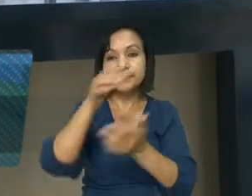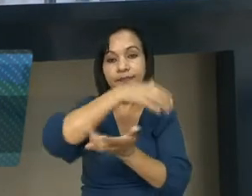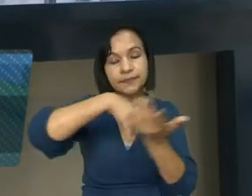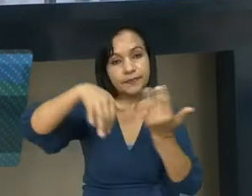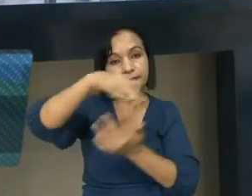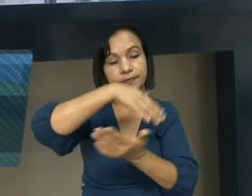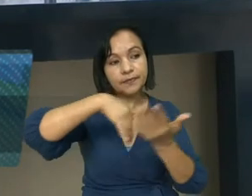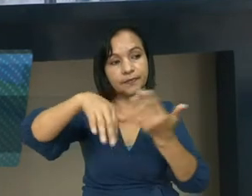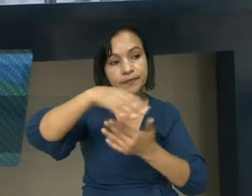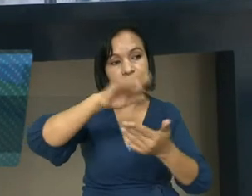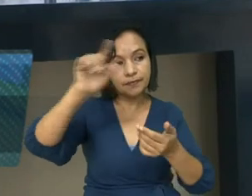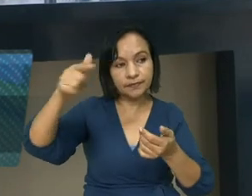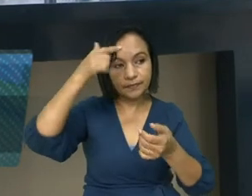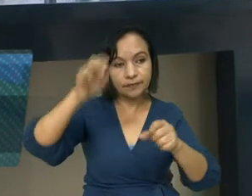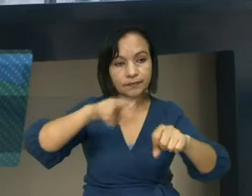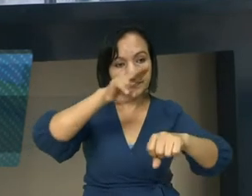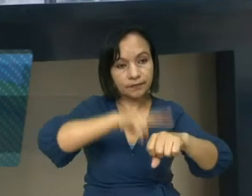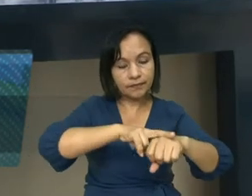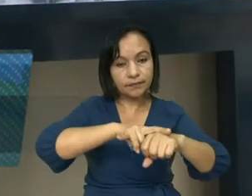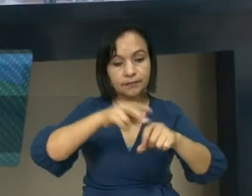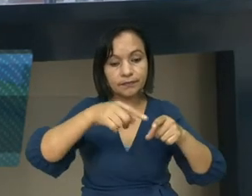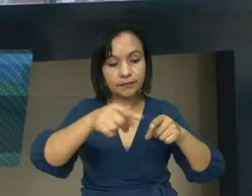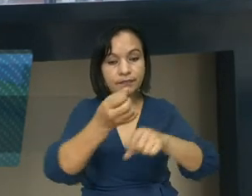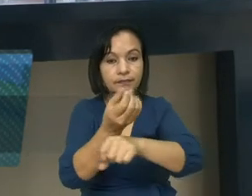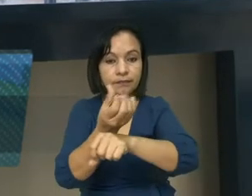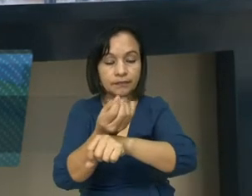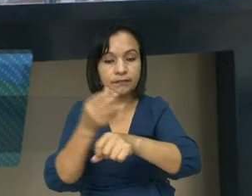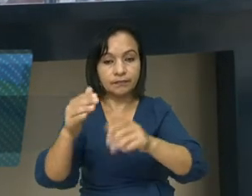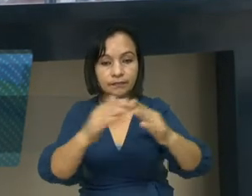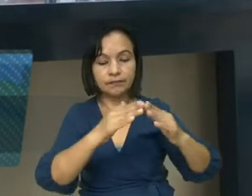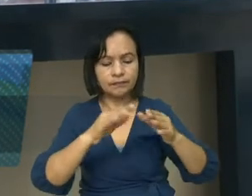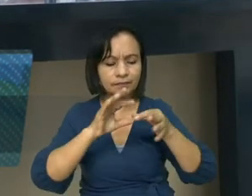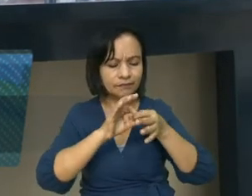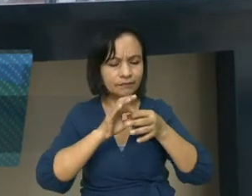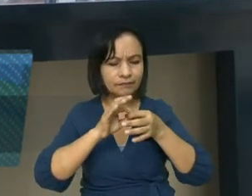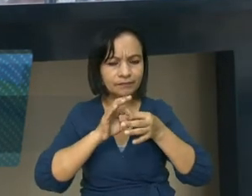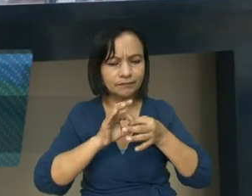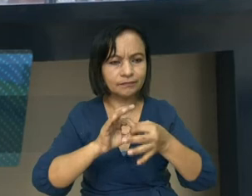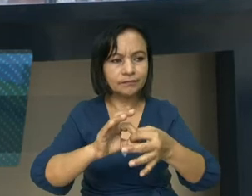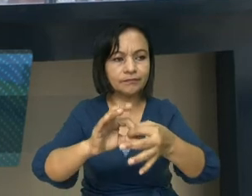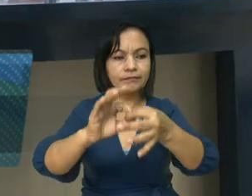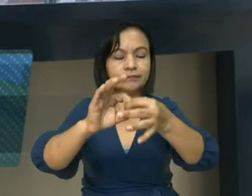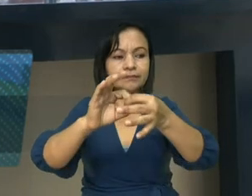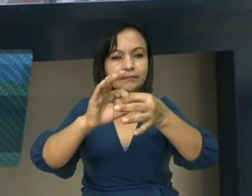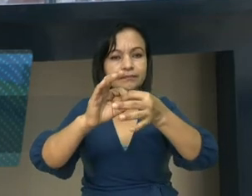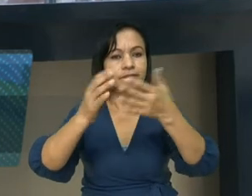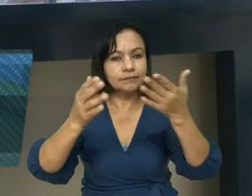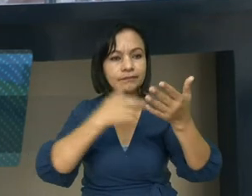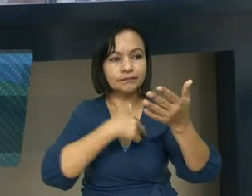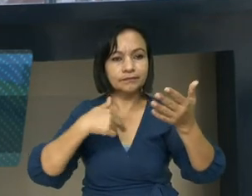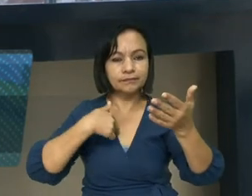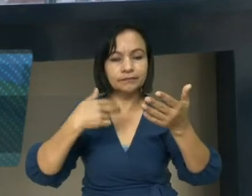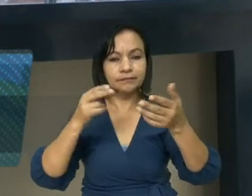digamos, entre el gobierno nacional, el gobierno local y la comunidad, aquí es una sola línea. Y es